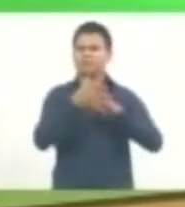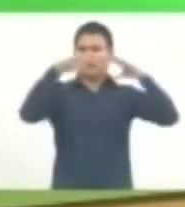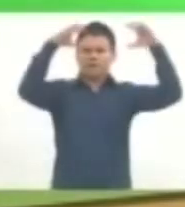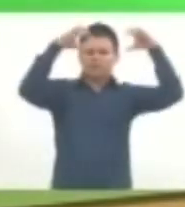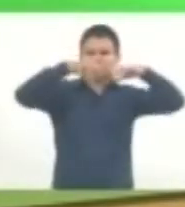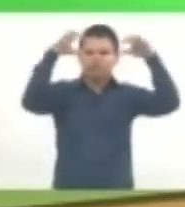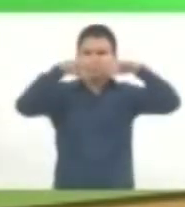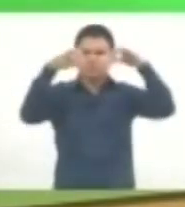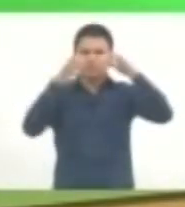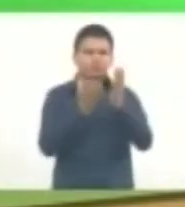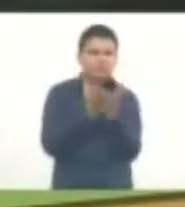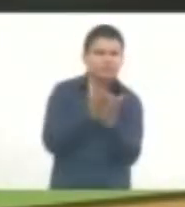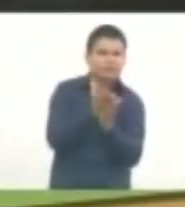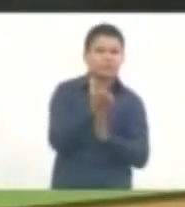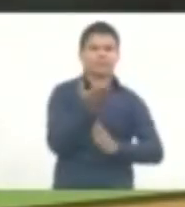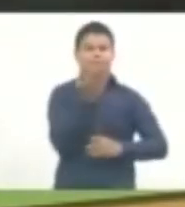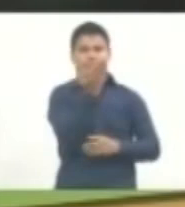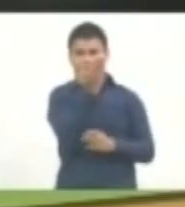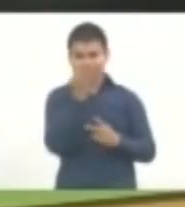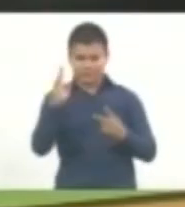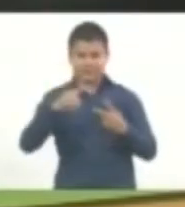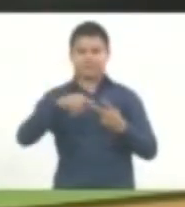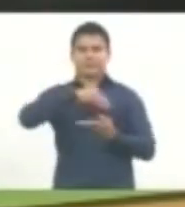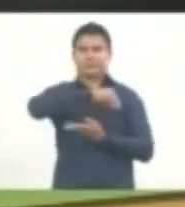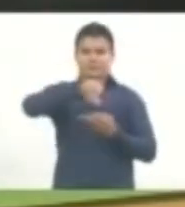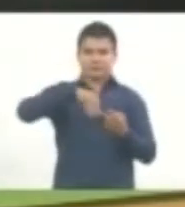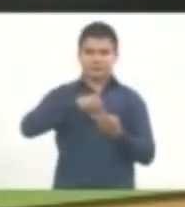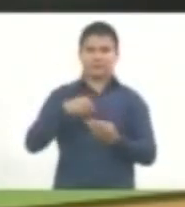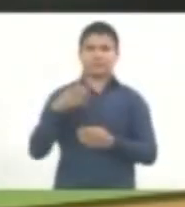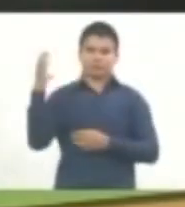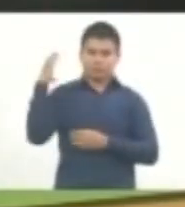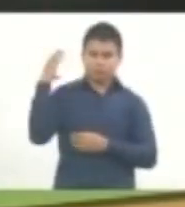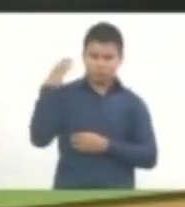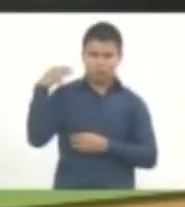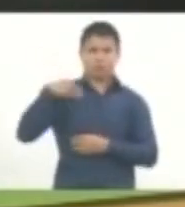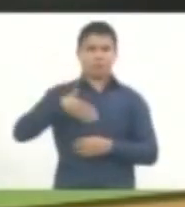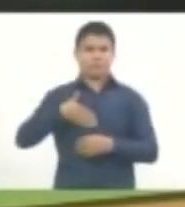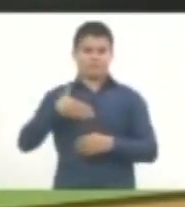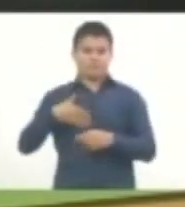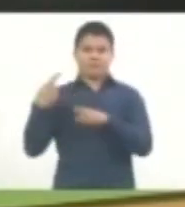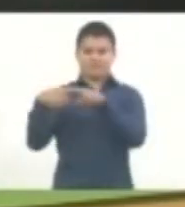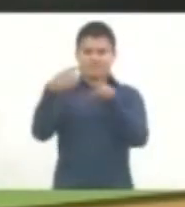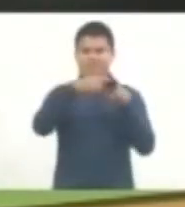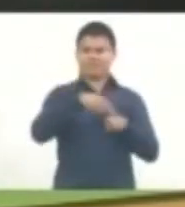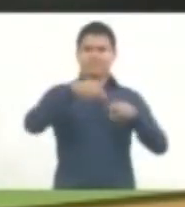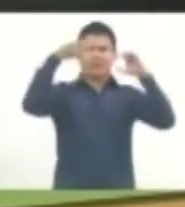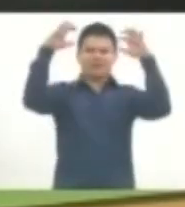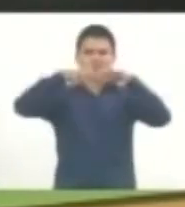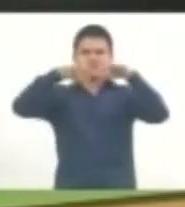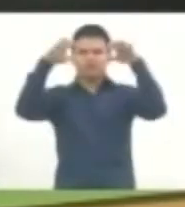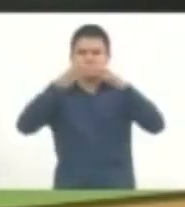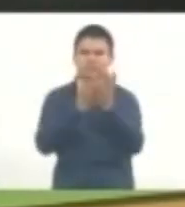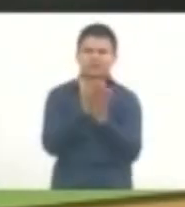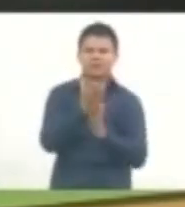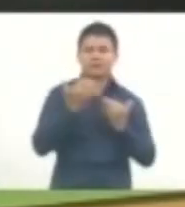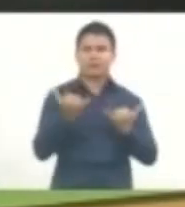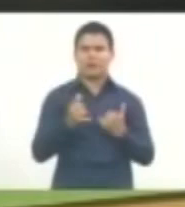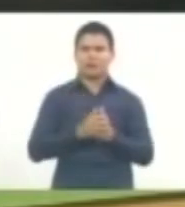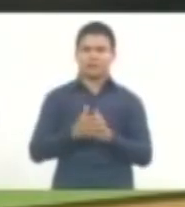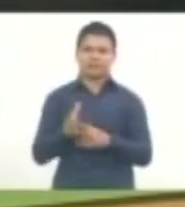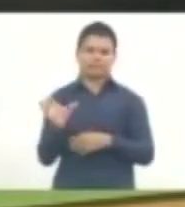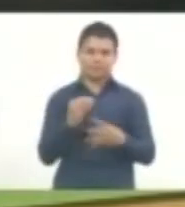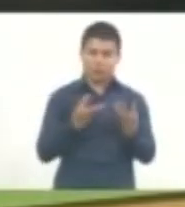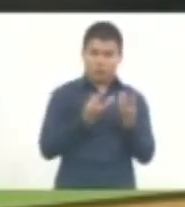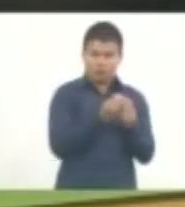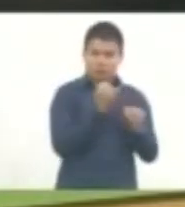Cesar, Córdoba y Magdalena son zonas de alto riesgo de inundación. Ante ello, se está adelantando un plan de contingencia para evitar